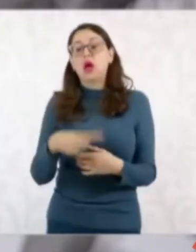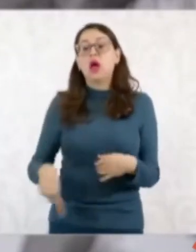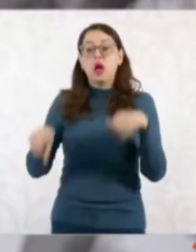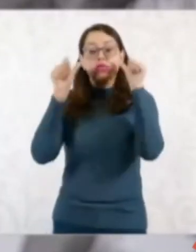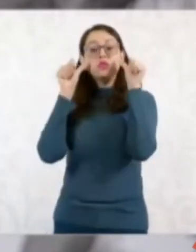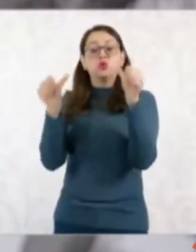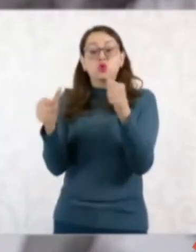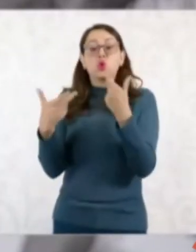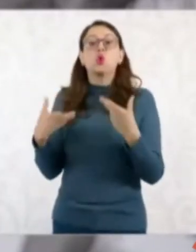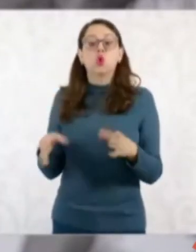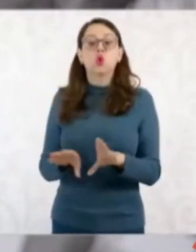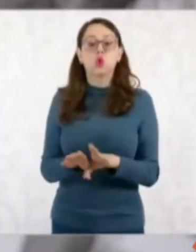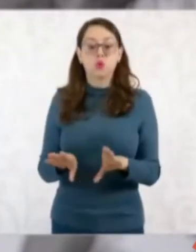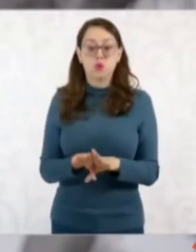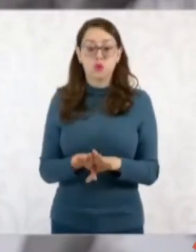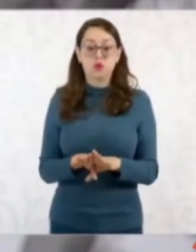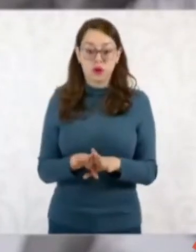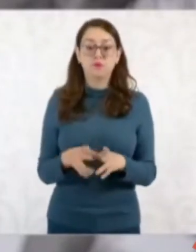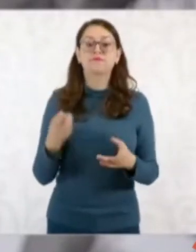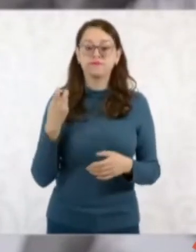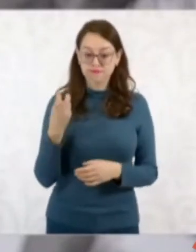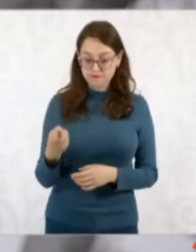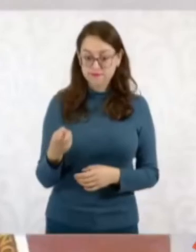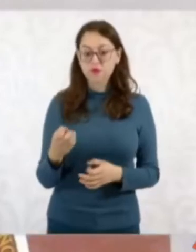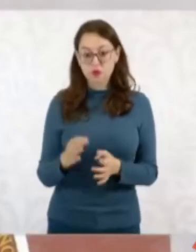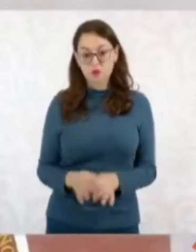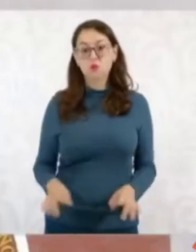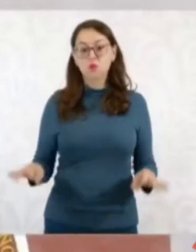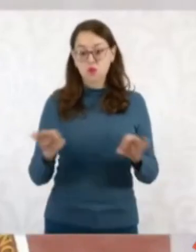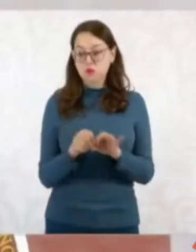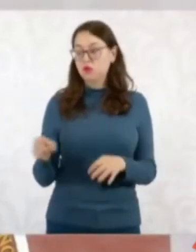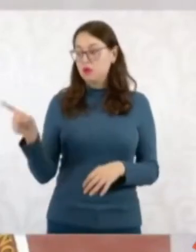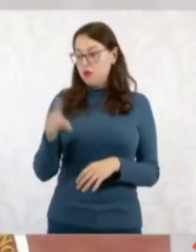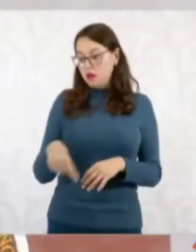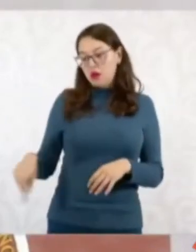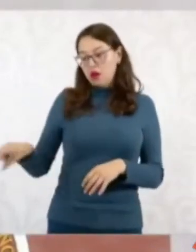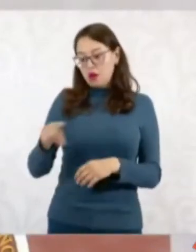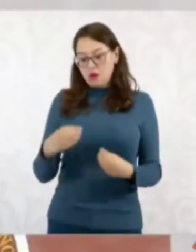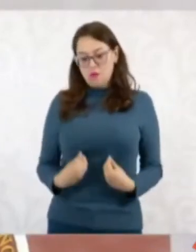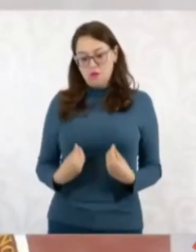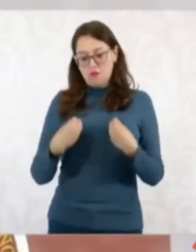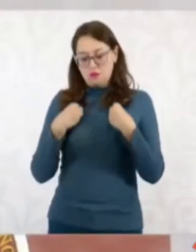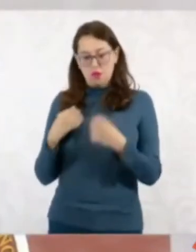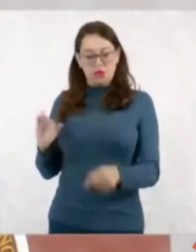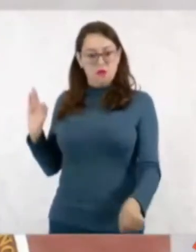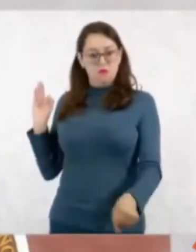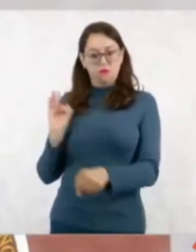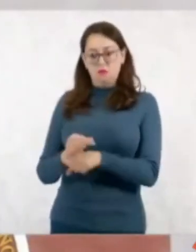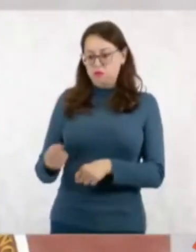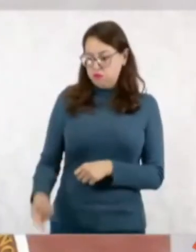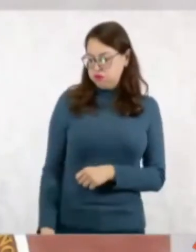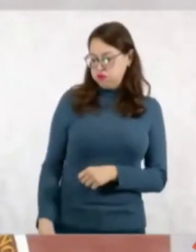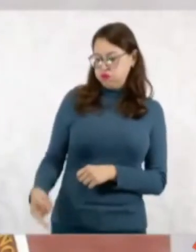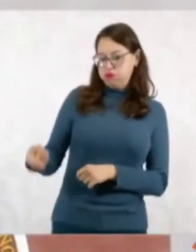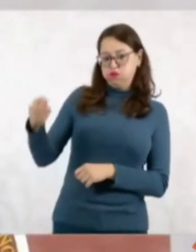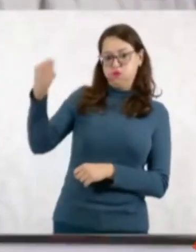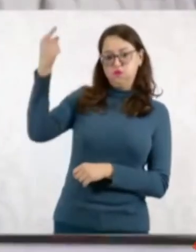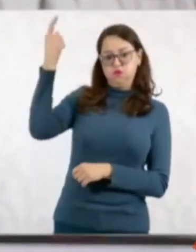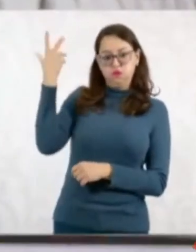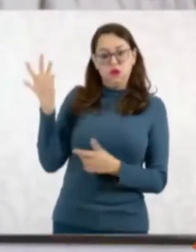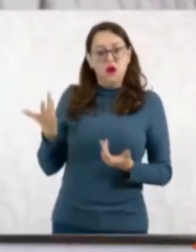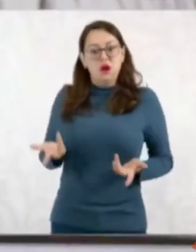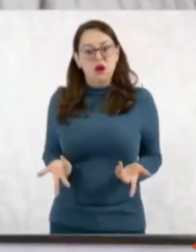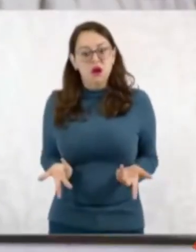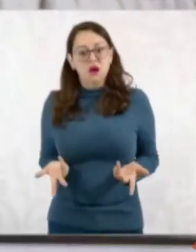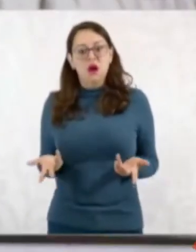muy importante para dar certeza jurídica y certeza de vida a los niños y las niñas que van